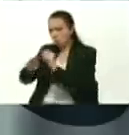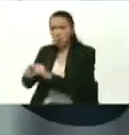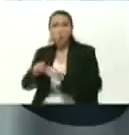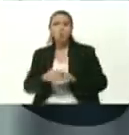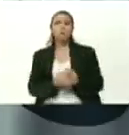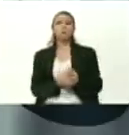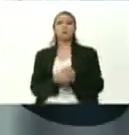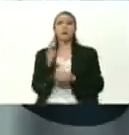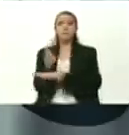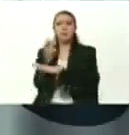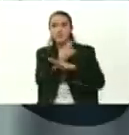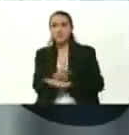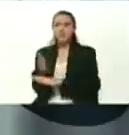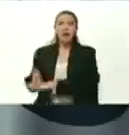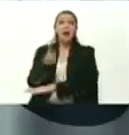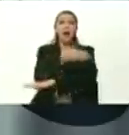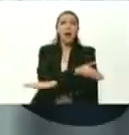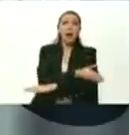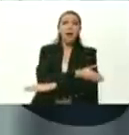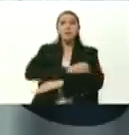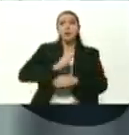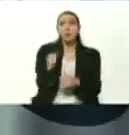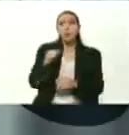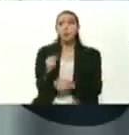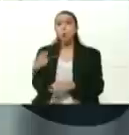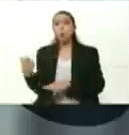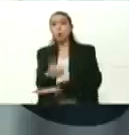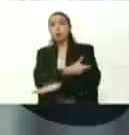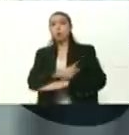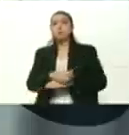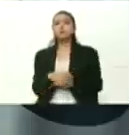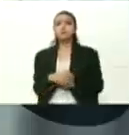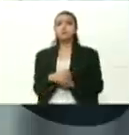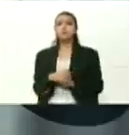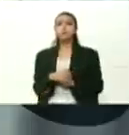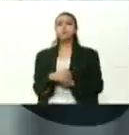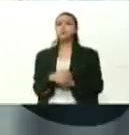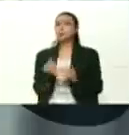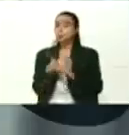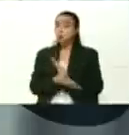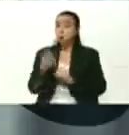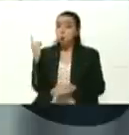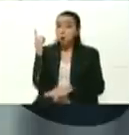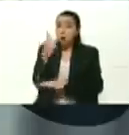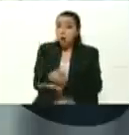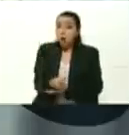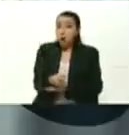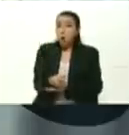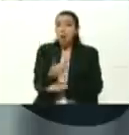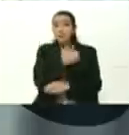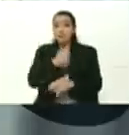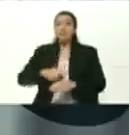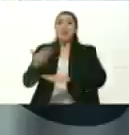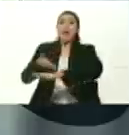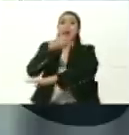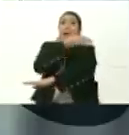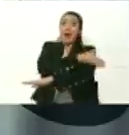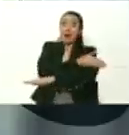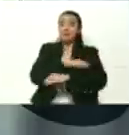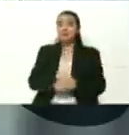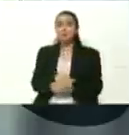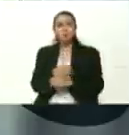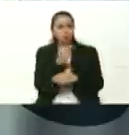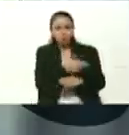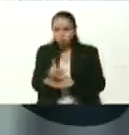balazos por agentes del Estado que, bajo una orden expresa de Carlos Andrés Pérez, salieron a